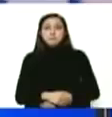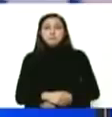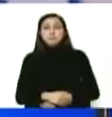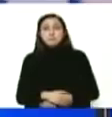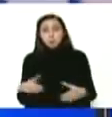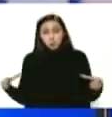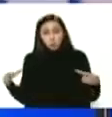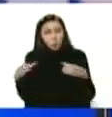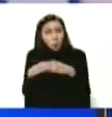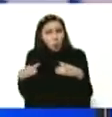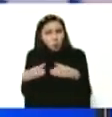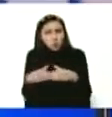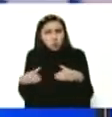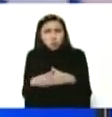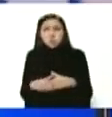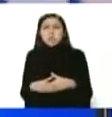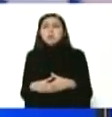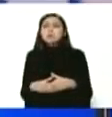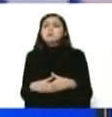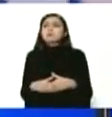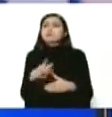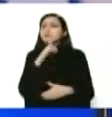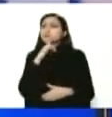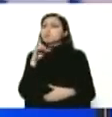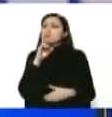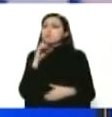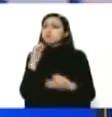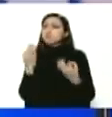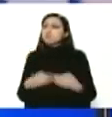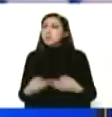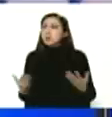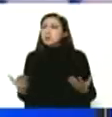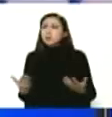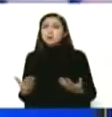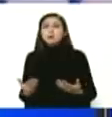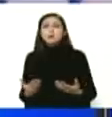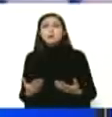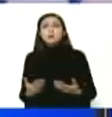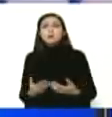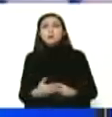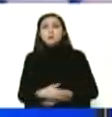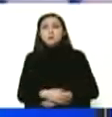Consejo, ¿cómo es que se llama el nombre exacto? El Consejo